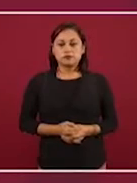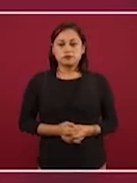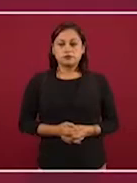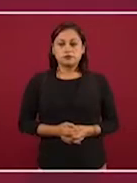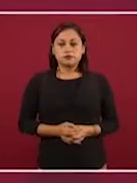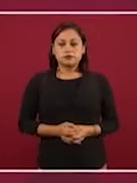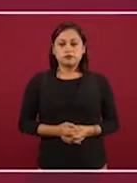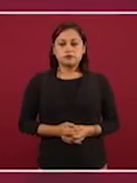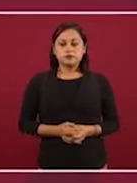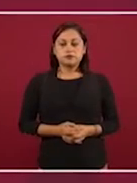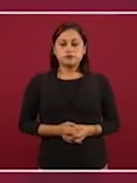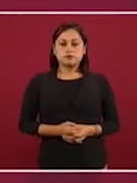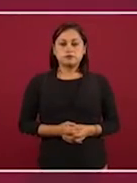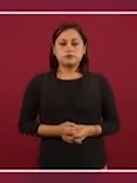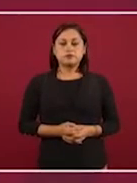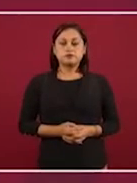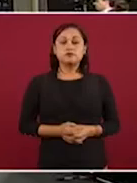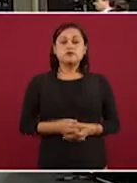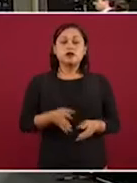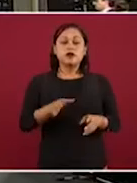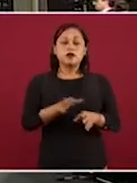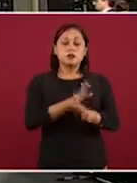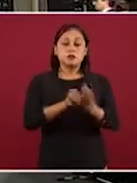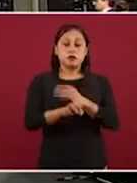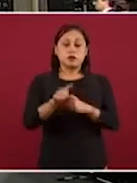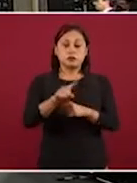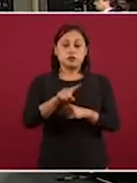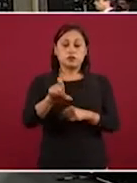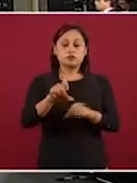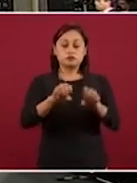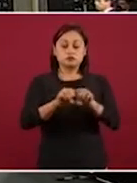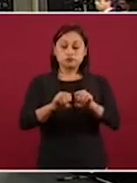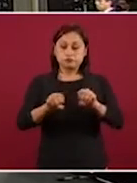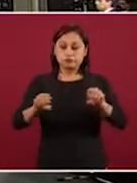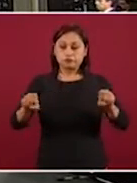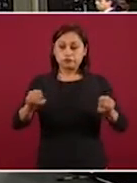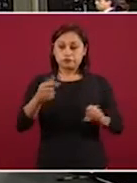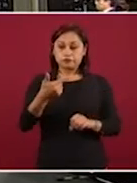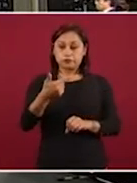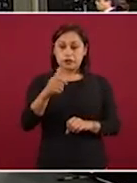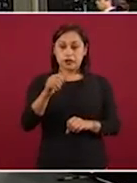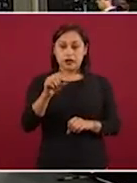En el caso de los gasoductos, nos llevó tiempo